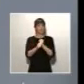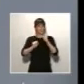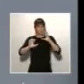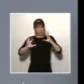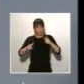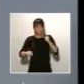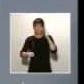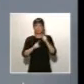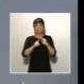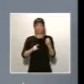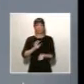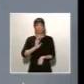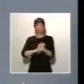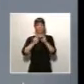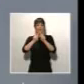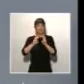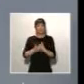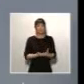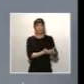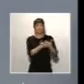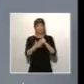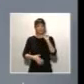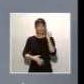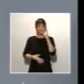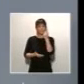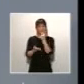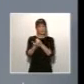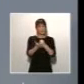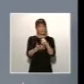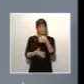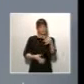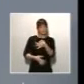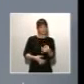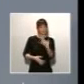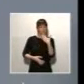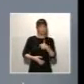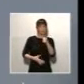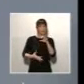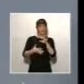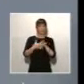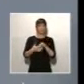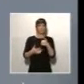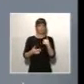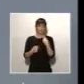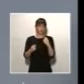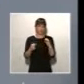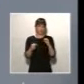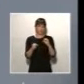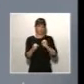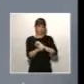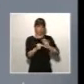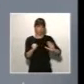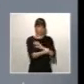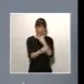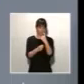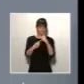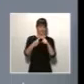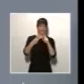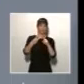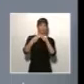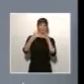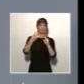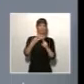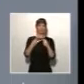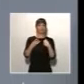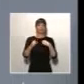estudios que identifiquen los medicamentos efectivos y las respuestas que esta enfermedad necesita. Y el tercero, en contacto con la Red Mundial de